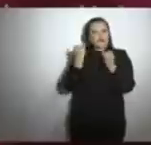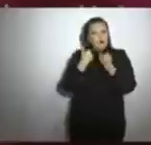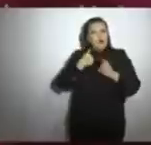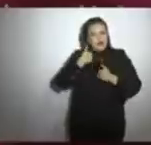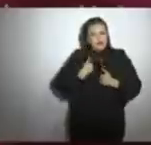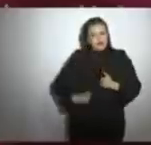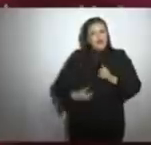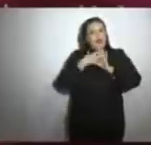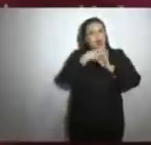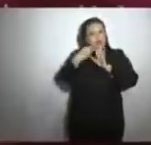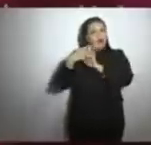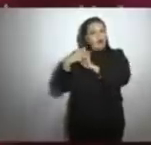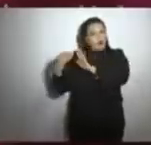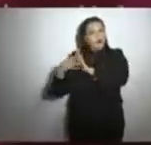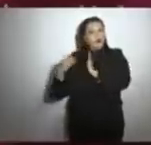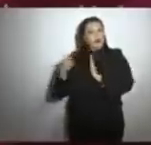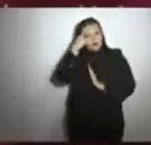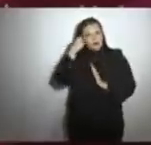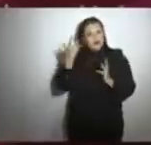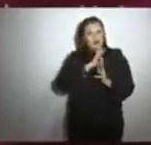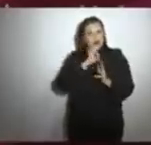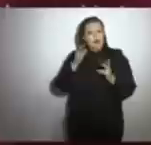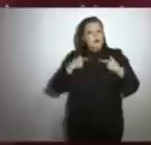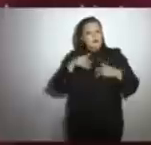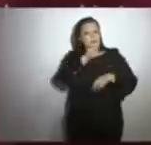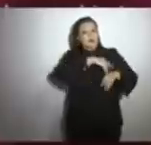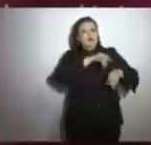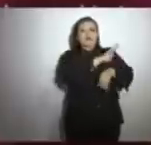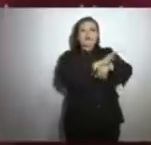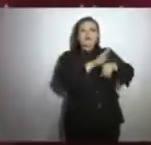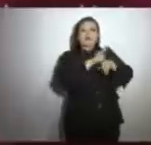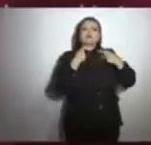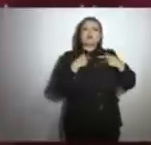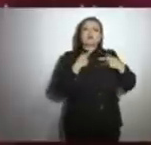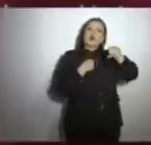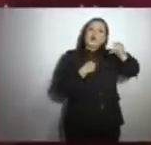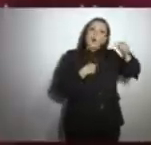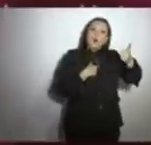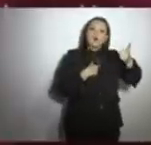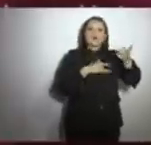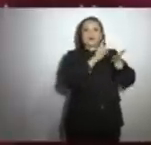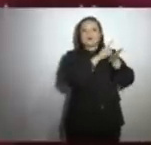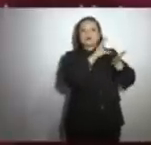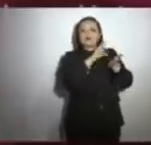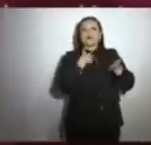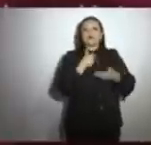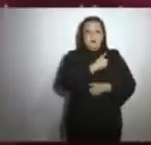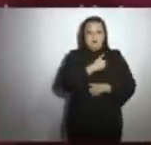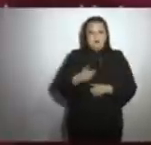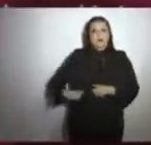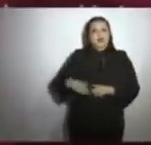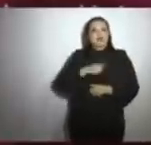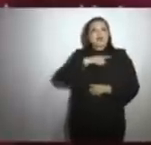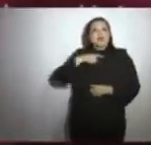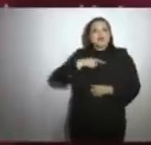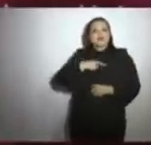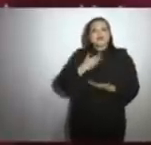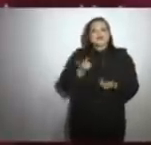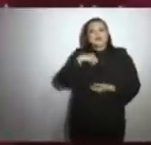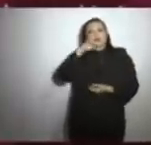que estamos haciendo por los más pobres. El presidente, para llegar a ser presidente,